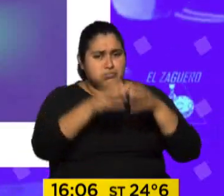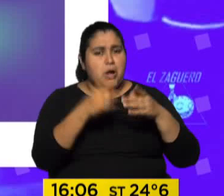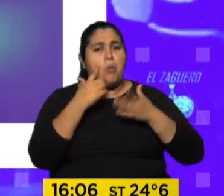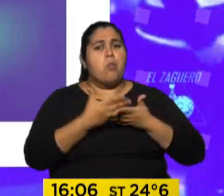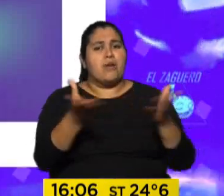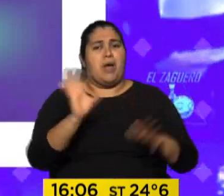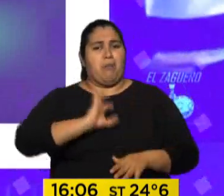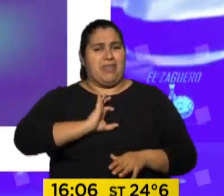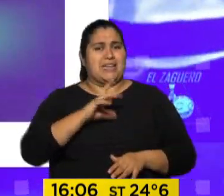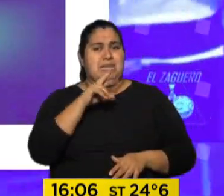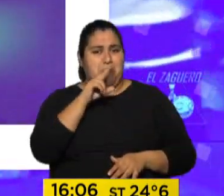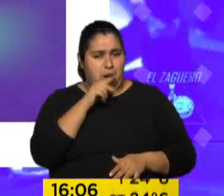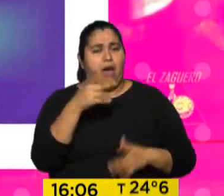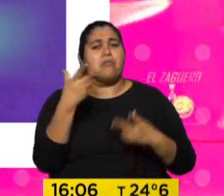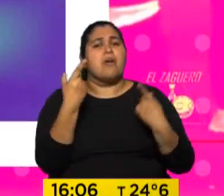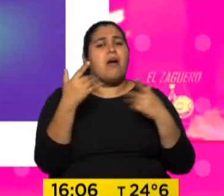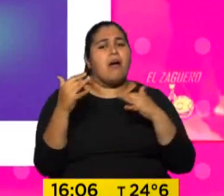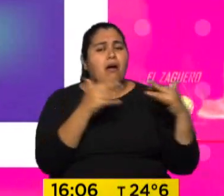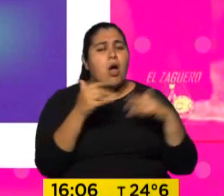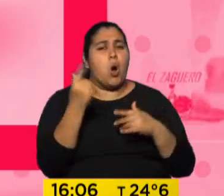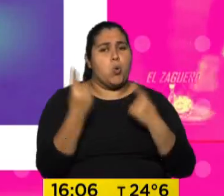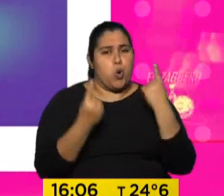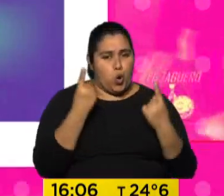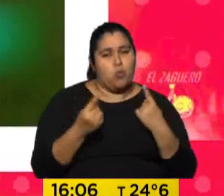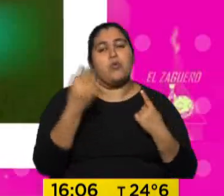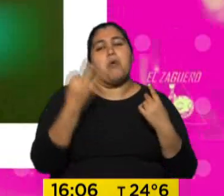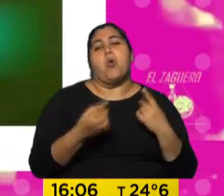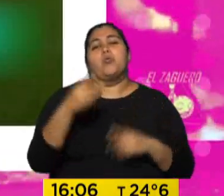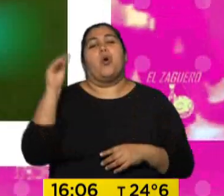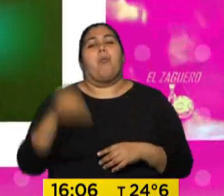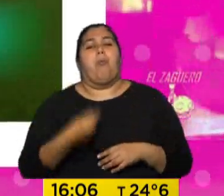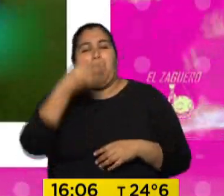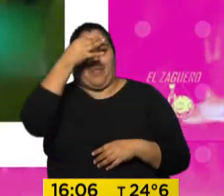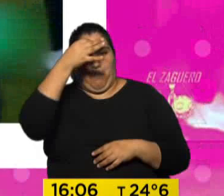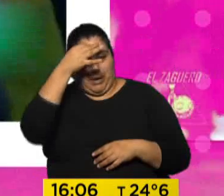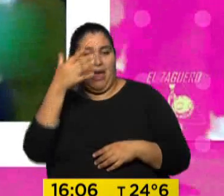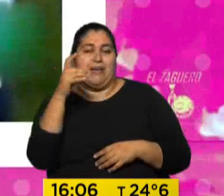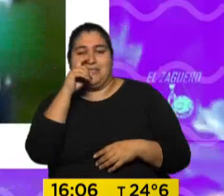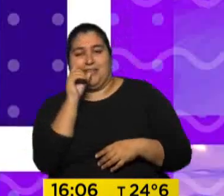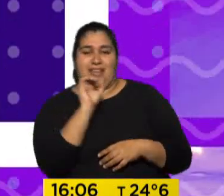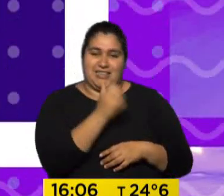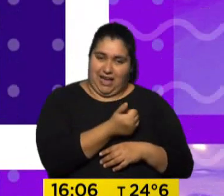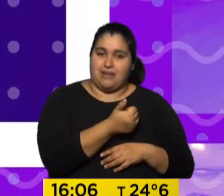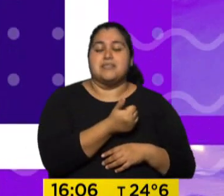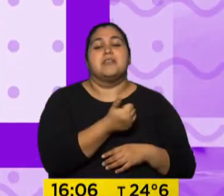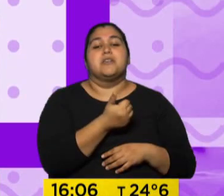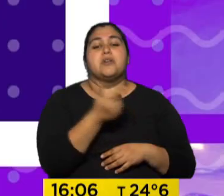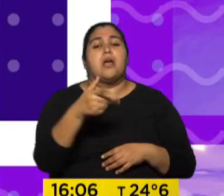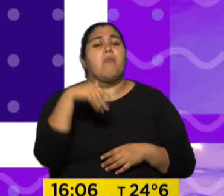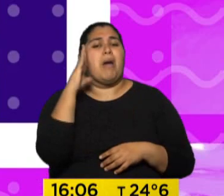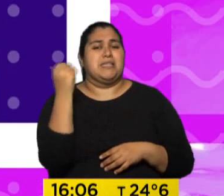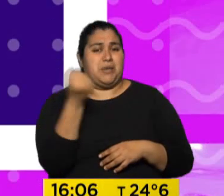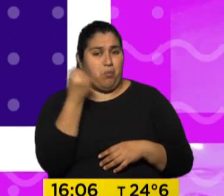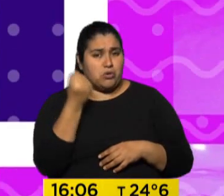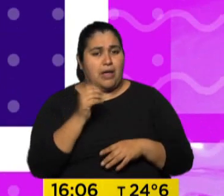plata. Empataron 1-1 con Colombia, pero terminaron perdiendo por penales 7-6. Lo más importante es que